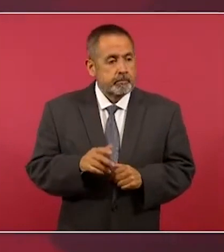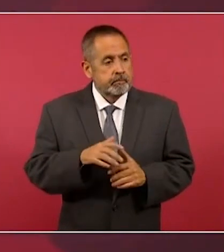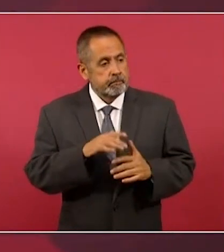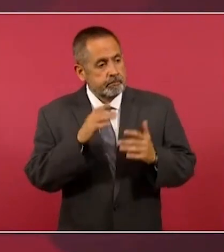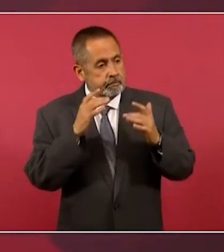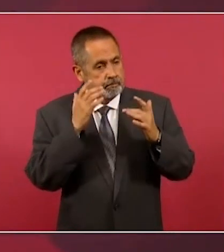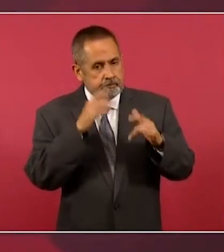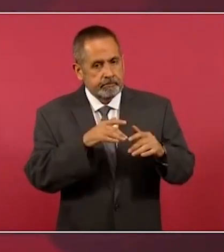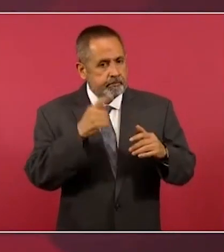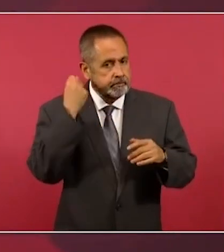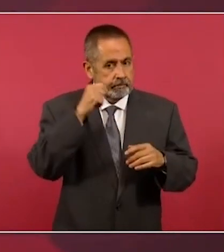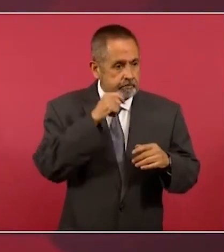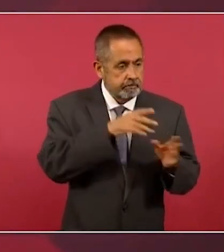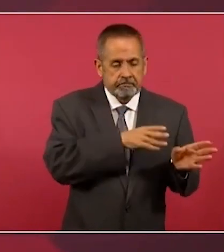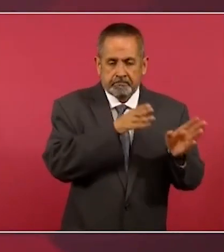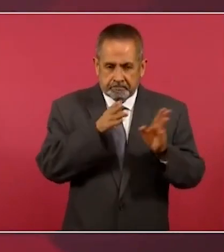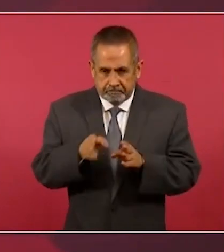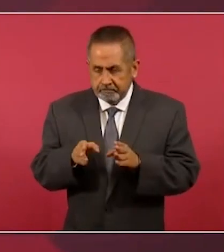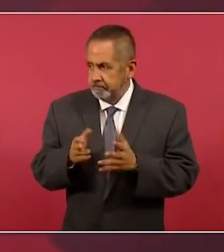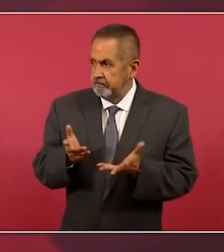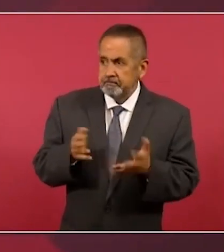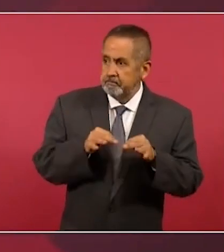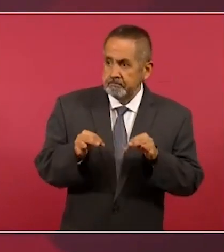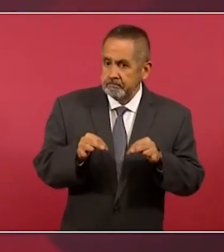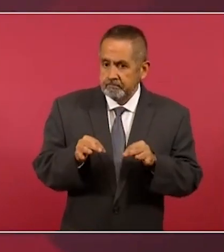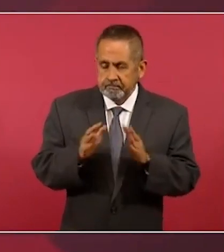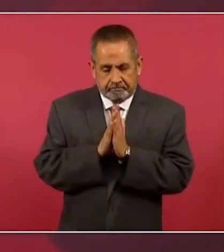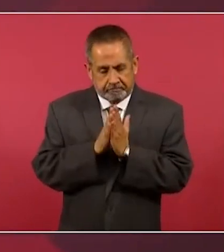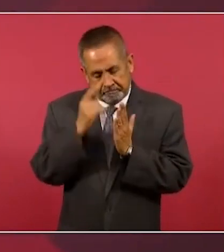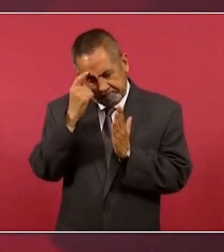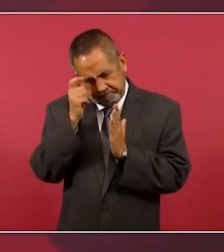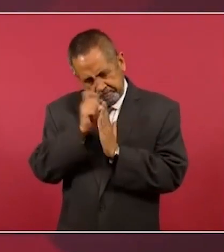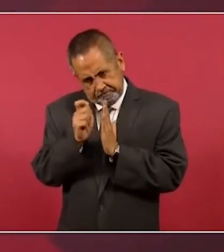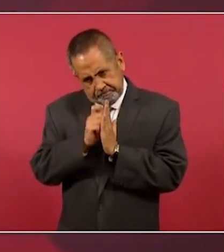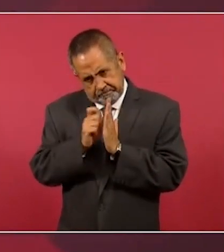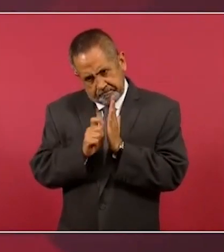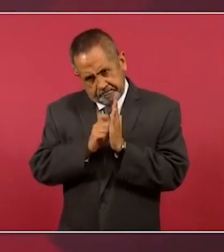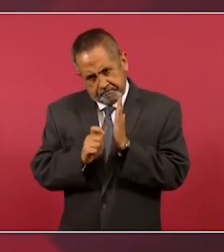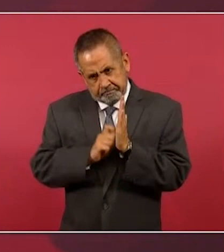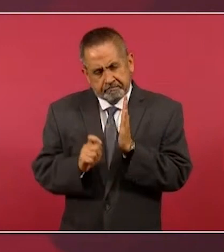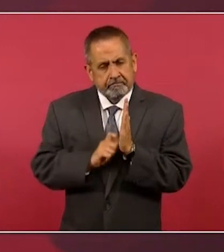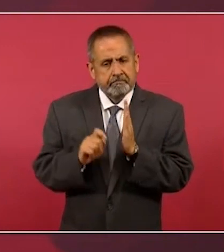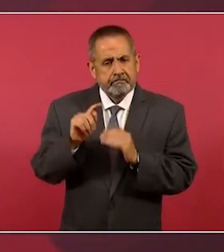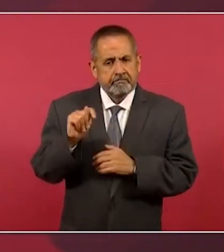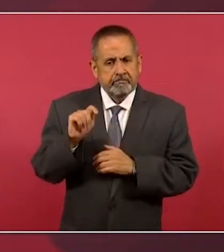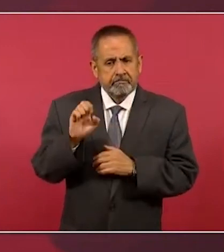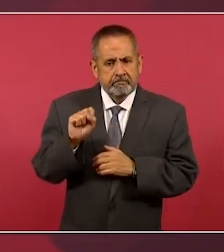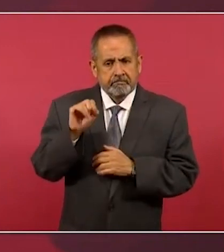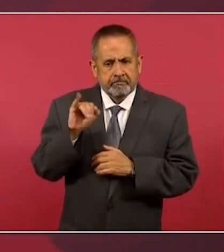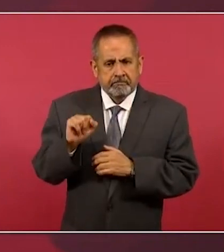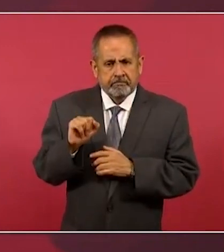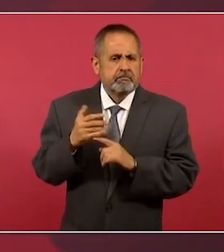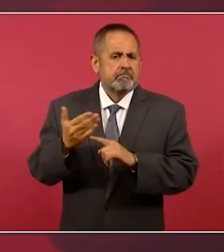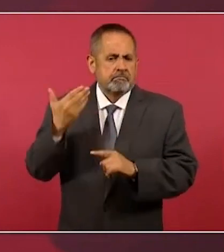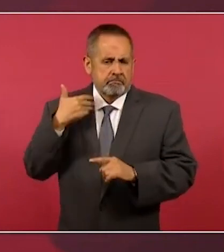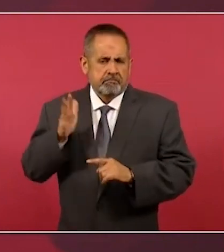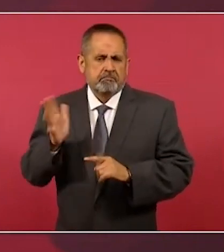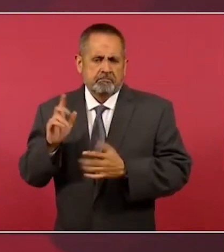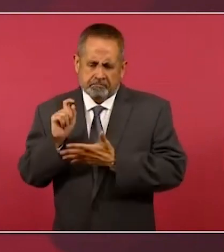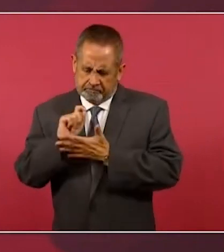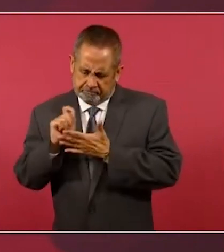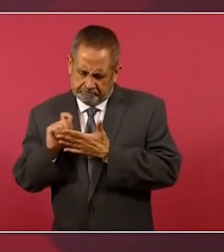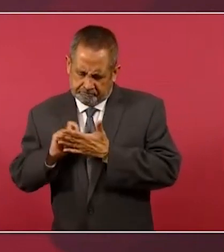Tabasco, me dediqué a hacer mi tesis. Ya había yo escrito algo sobre este